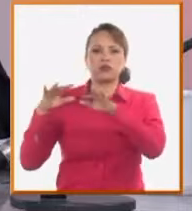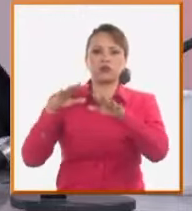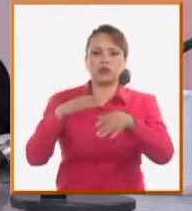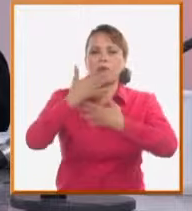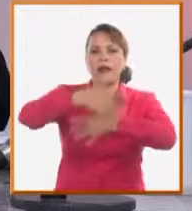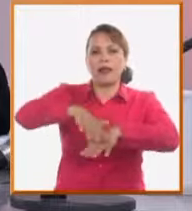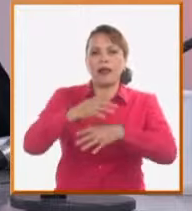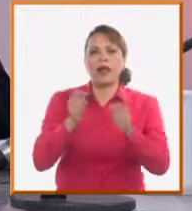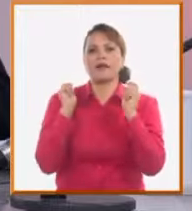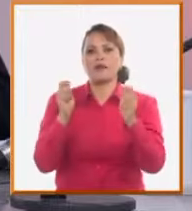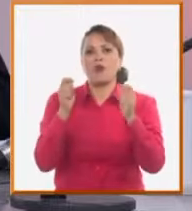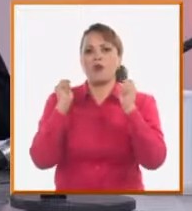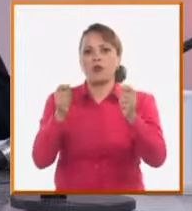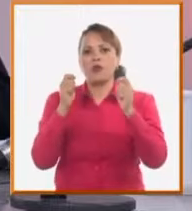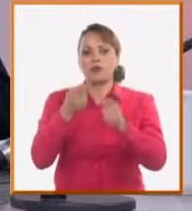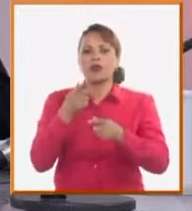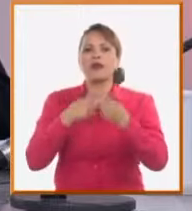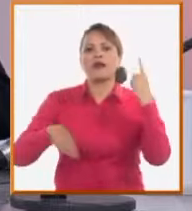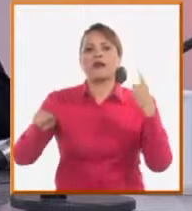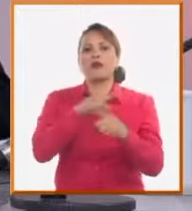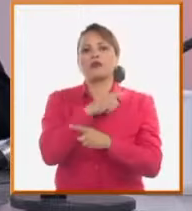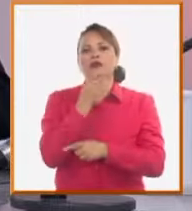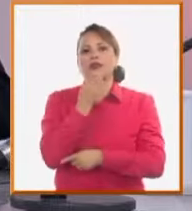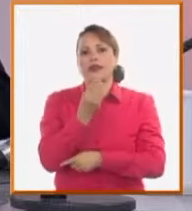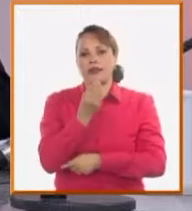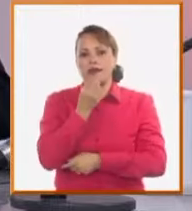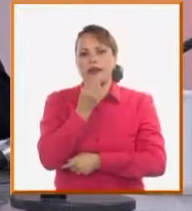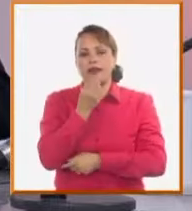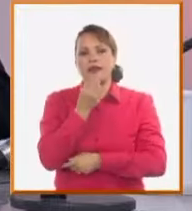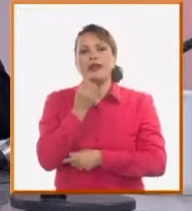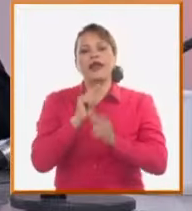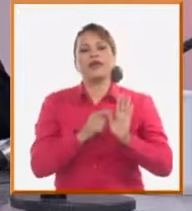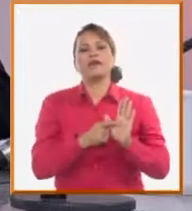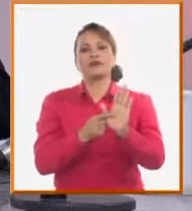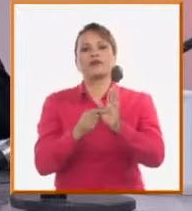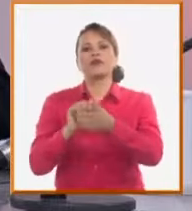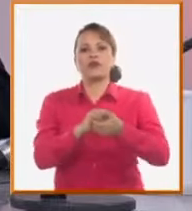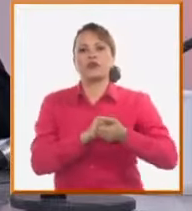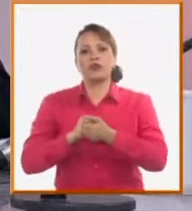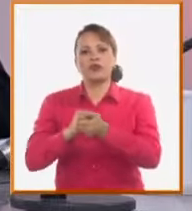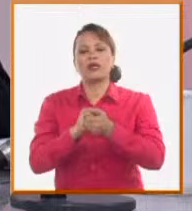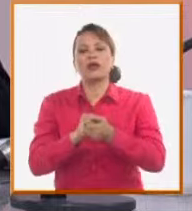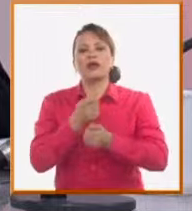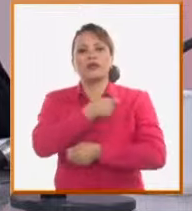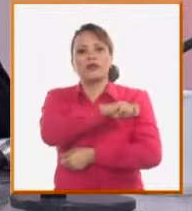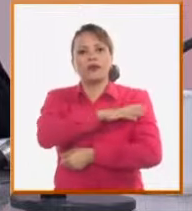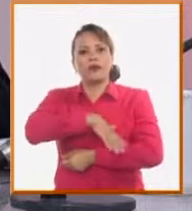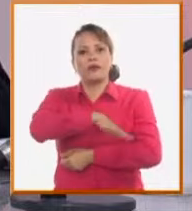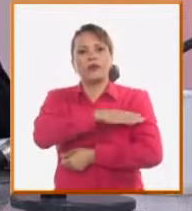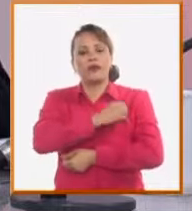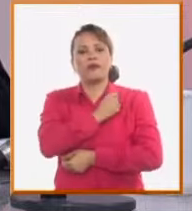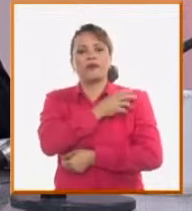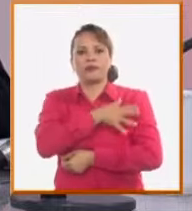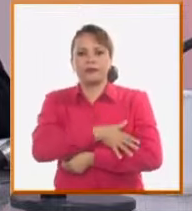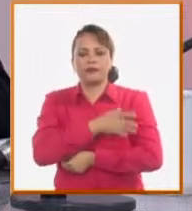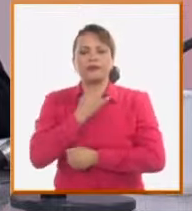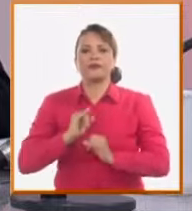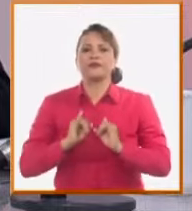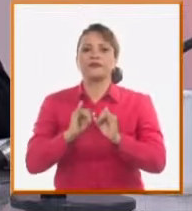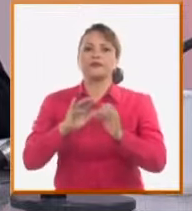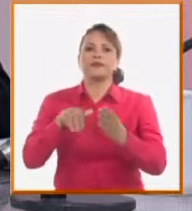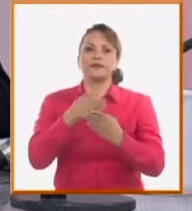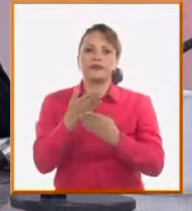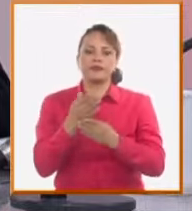capital del país, en una nueva demostración de solidaridad con el pueblo palestino. Es nuestra noticia del día, con ella comenzamos la